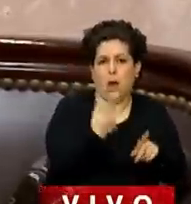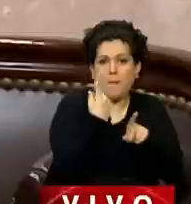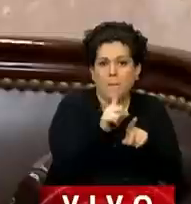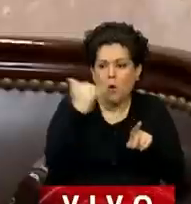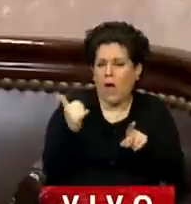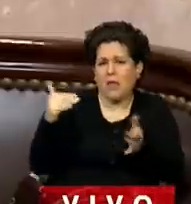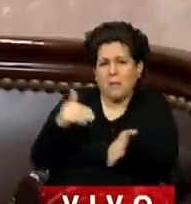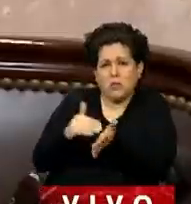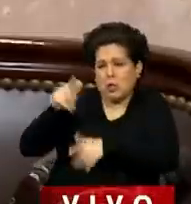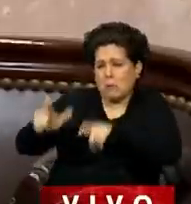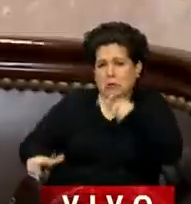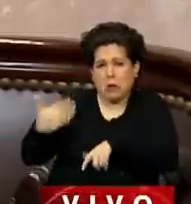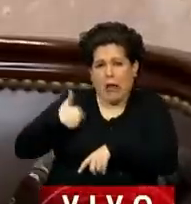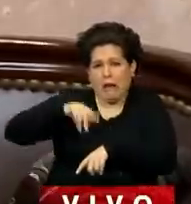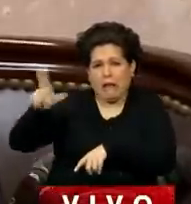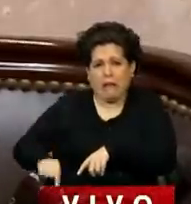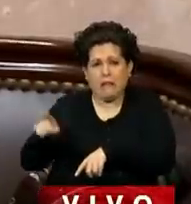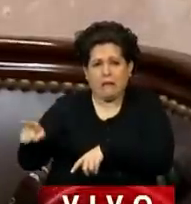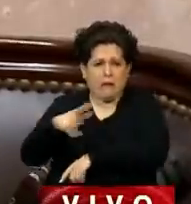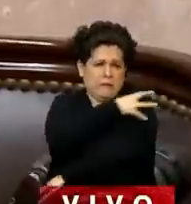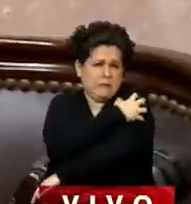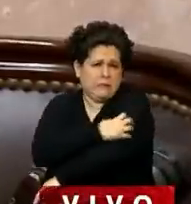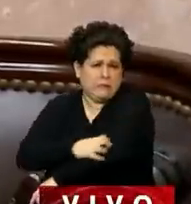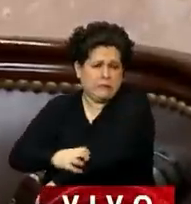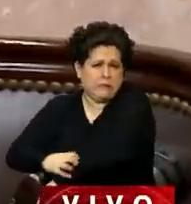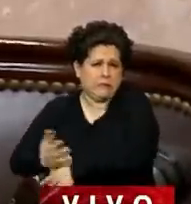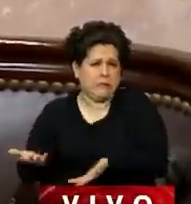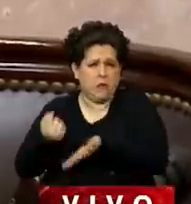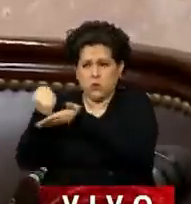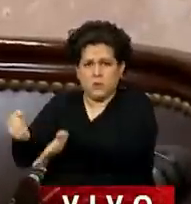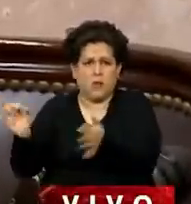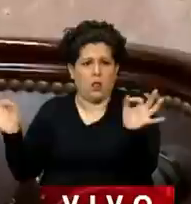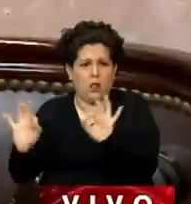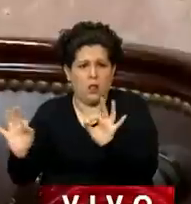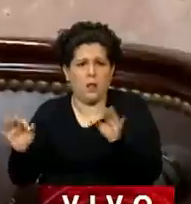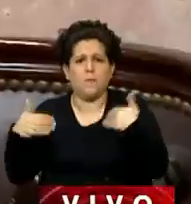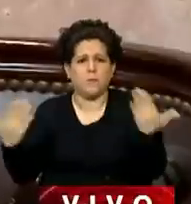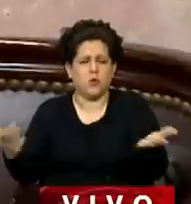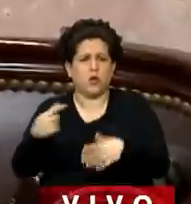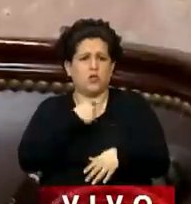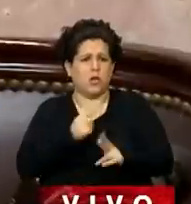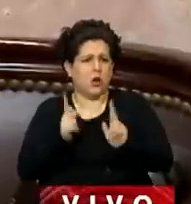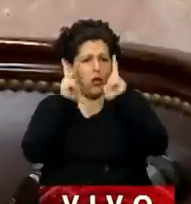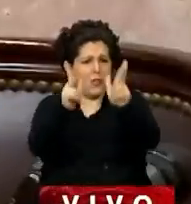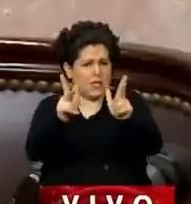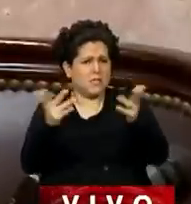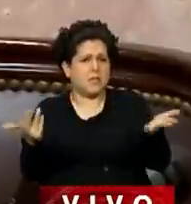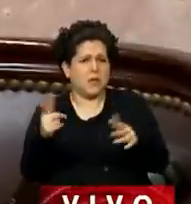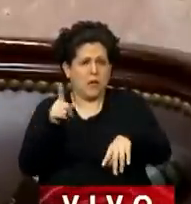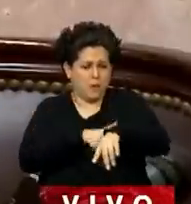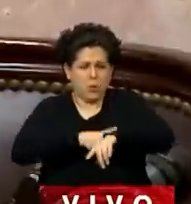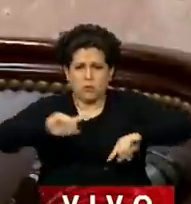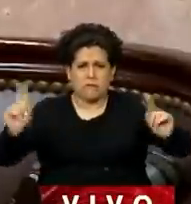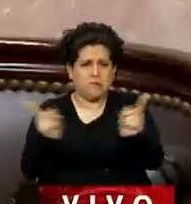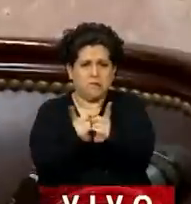millones de argentinos viven bajo la línea de pobreza por eso quiero mencionar en estos breves minutos